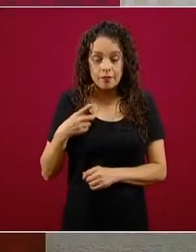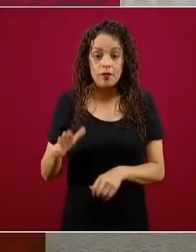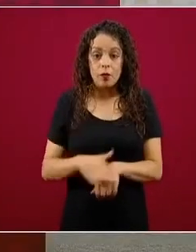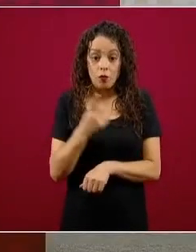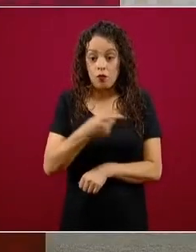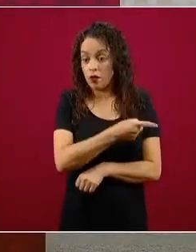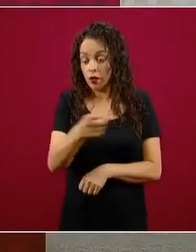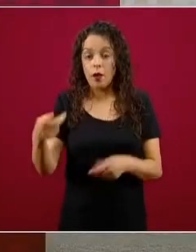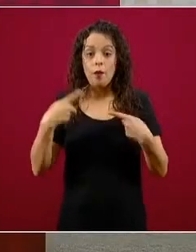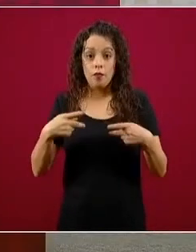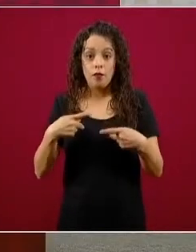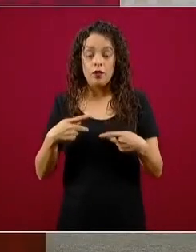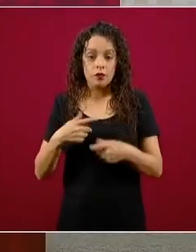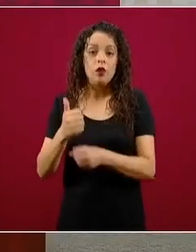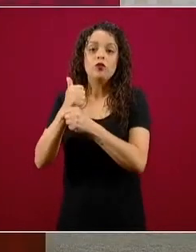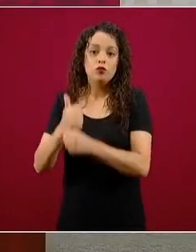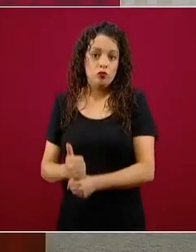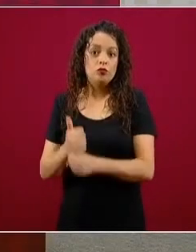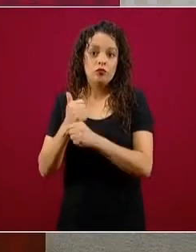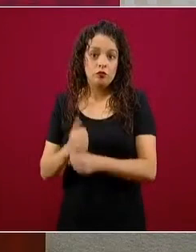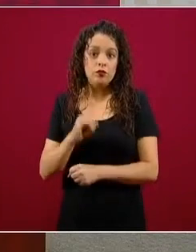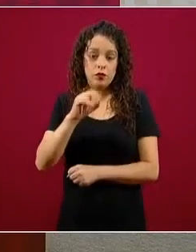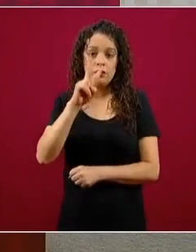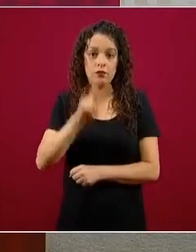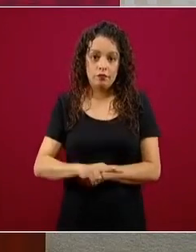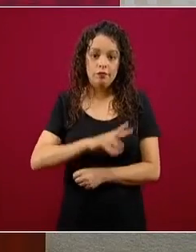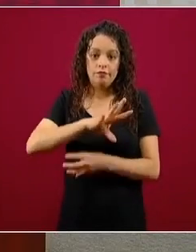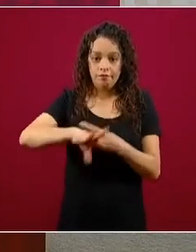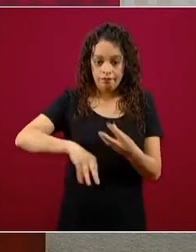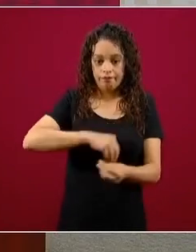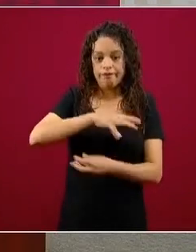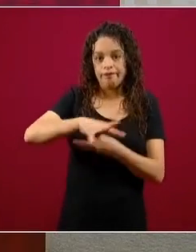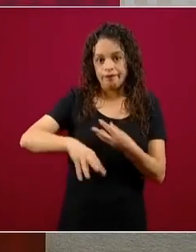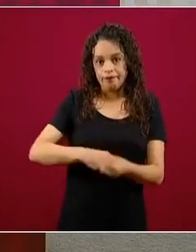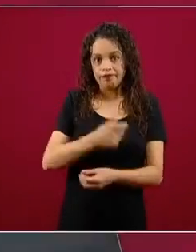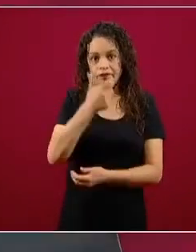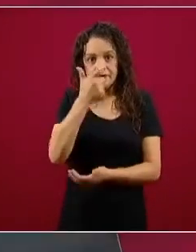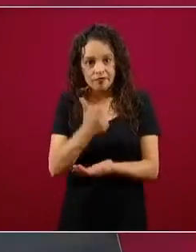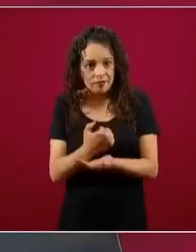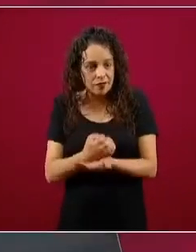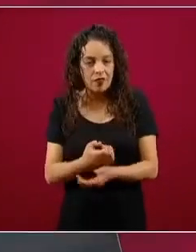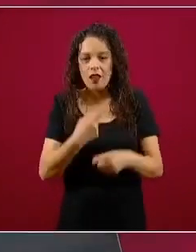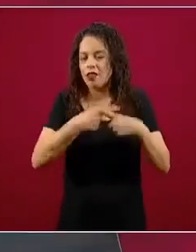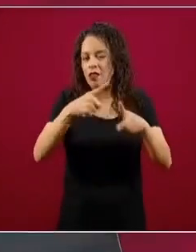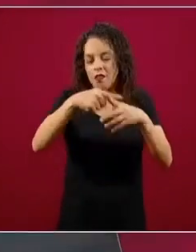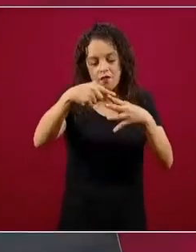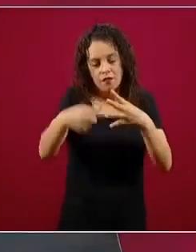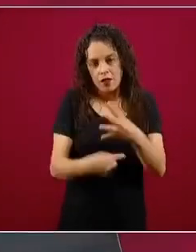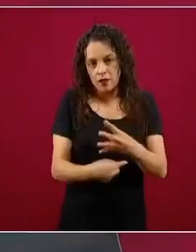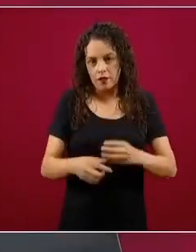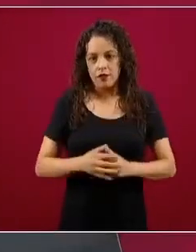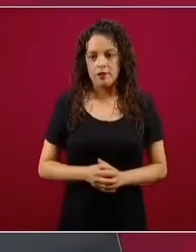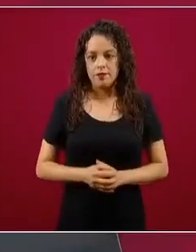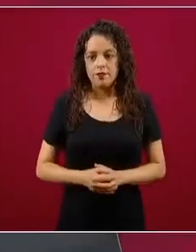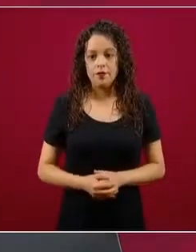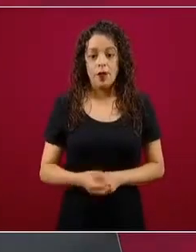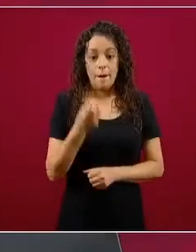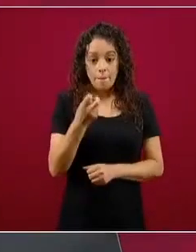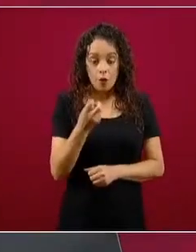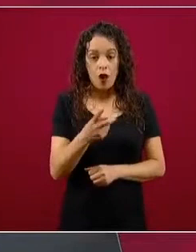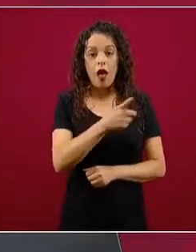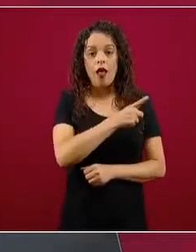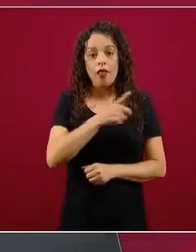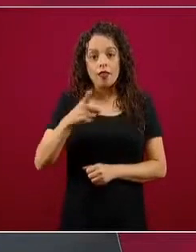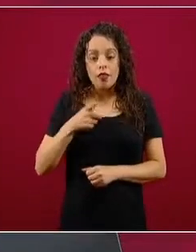sufre los estragos de este estado de suspensión. Entonces, lo que tenemos que hacer, y por eso hacerlo de